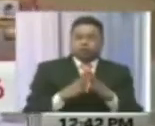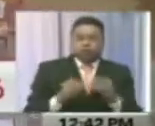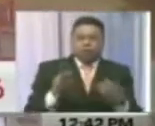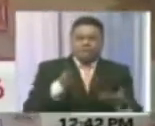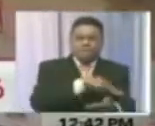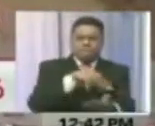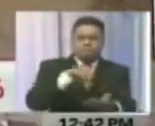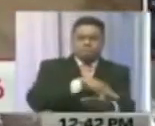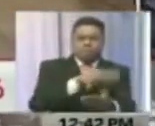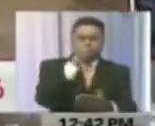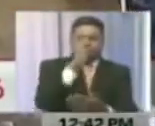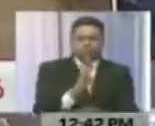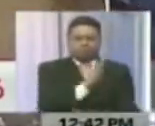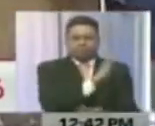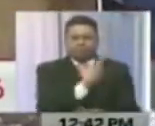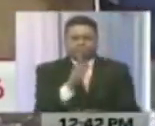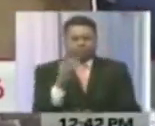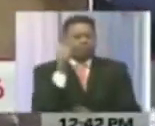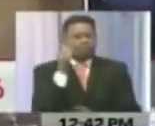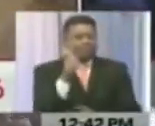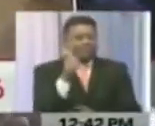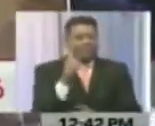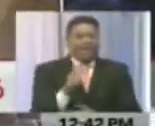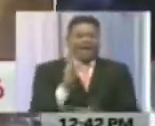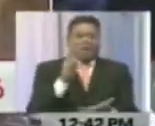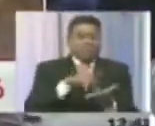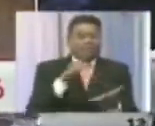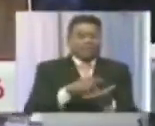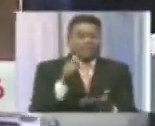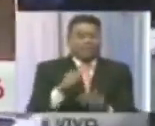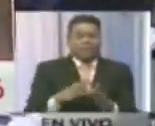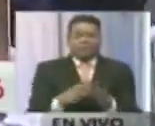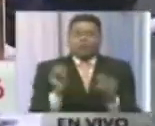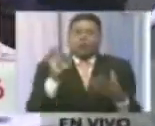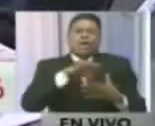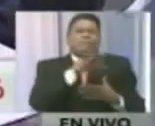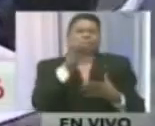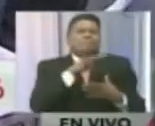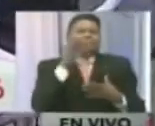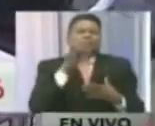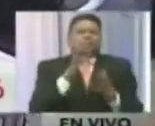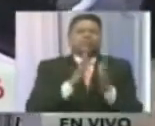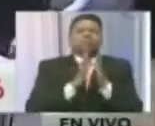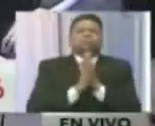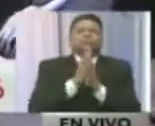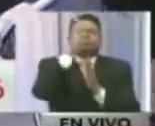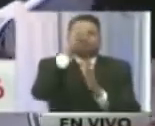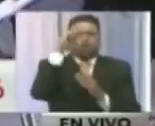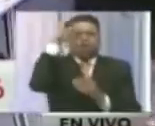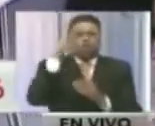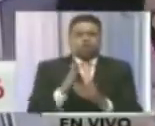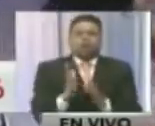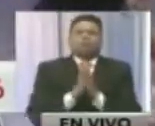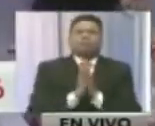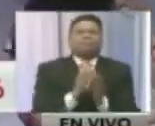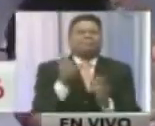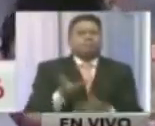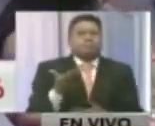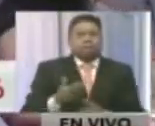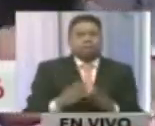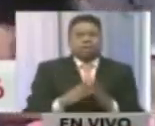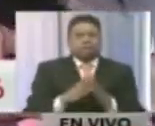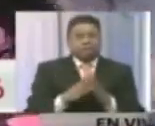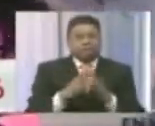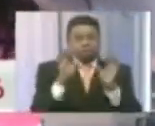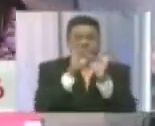sacra. Acá en Semana Santa podemos disfrutar la espiritualidad de las distintas manifestaciones religiosas, pero